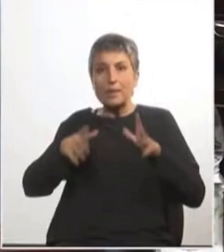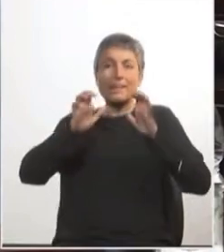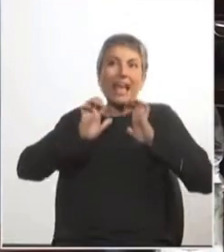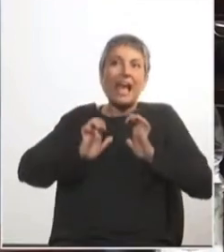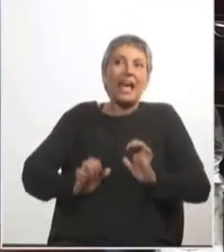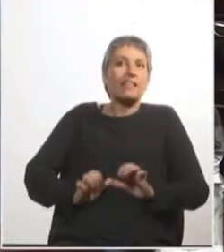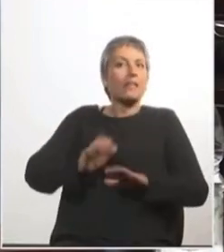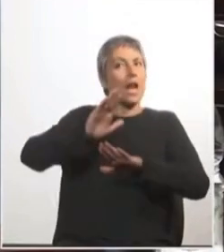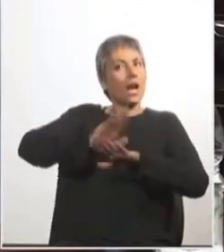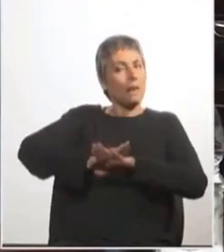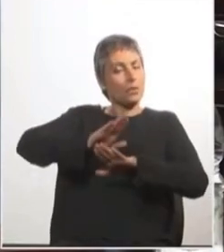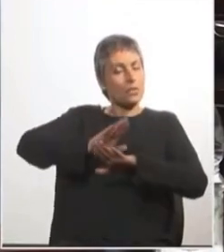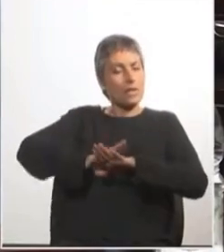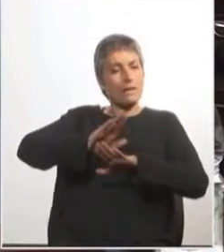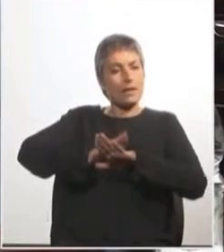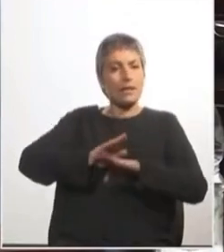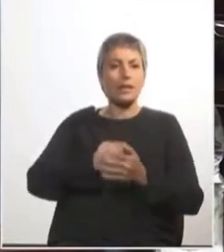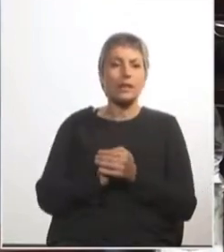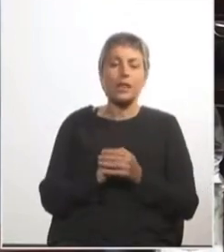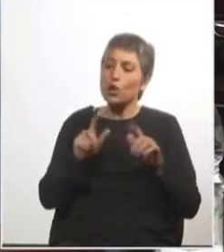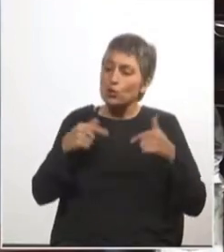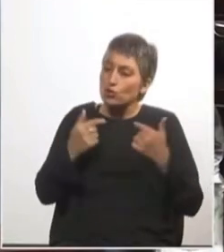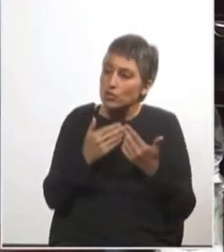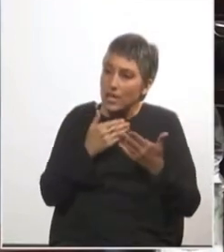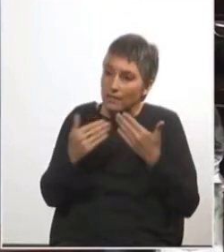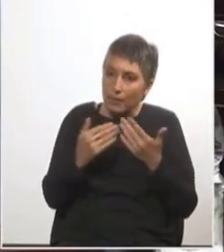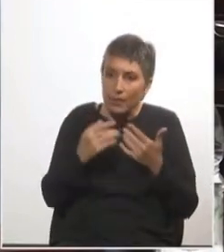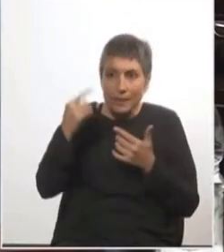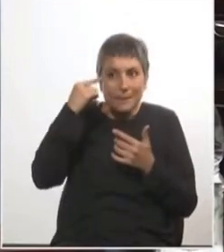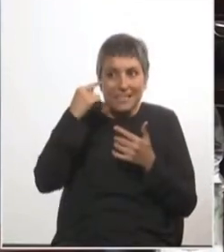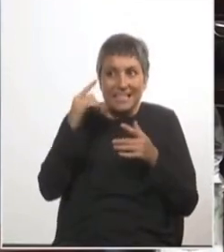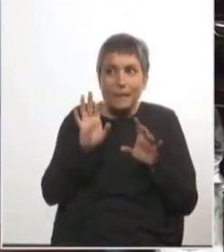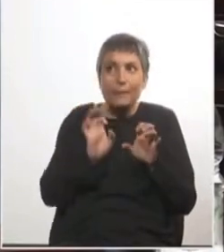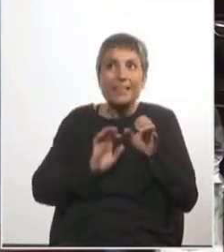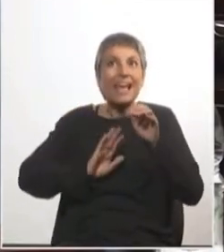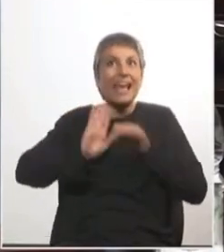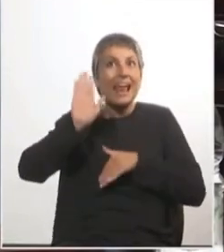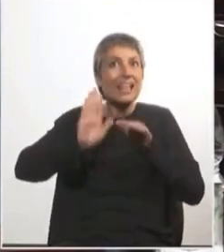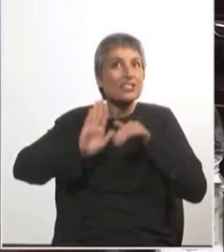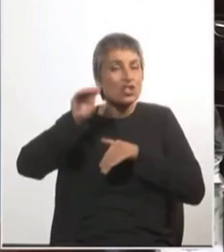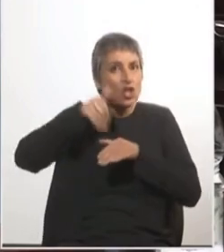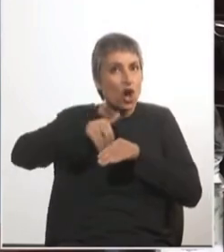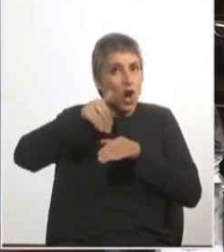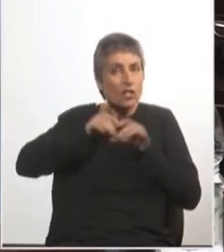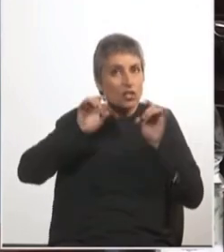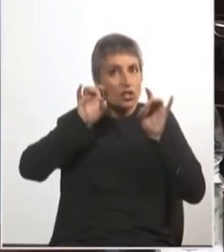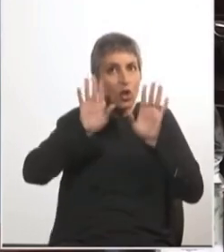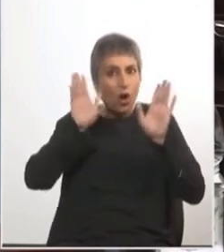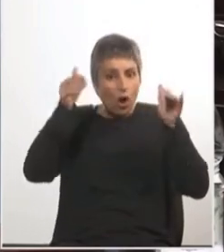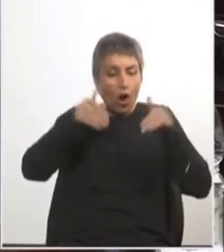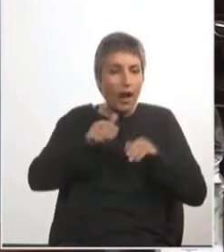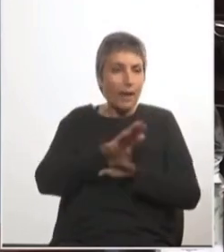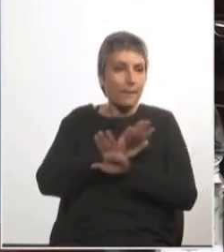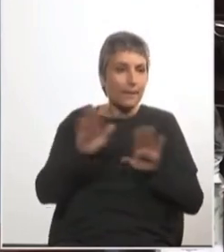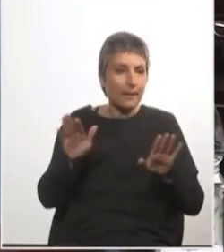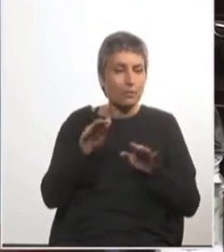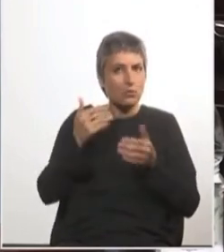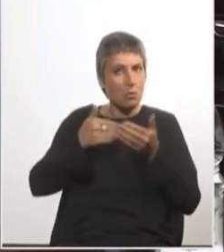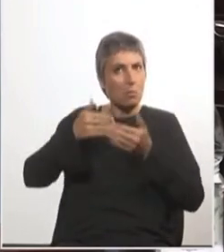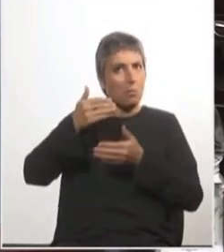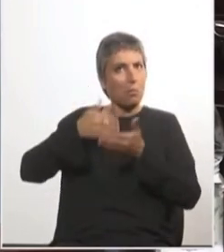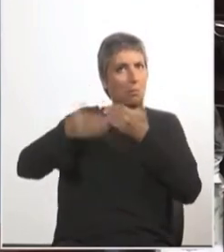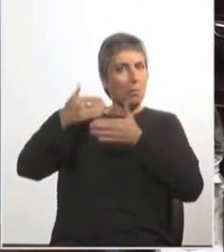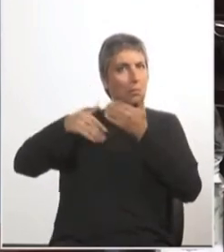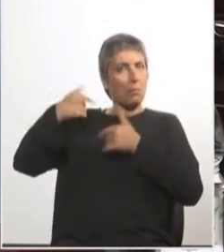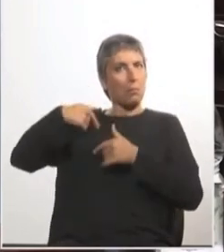la responsabilidad. Acá se habló de que se pensaba en las elecciones. La verdad que rebobino esta